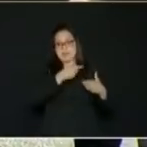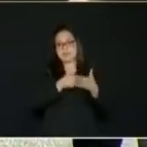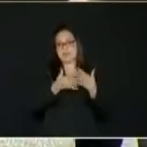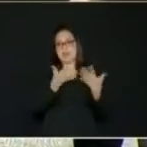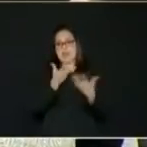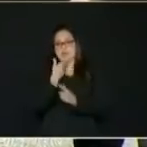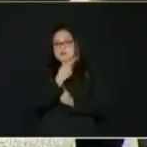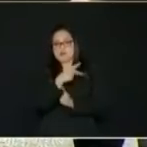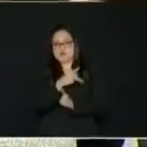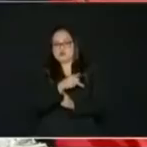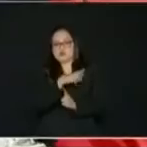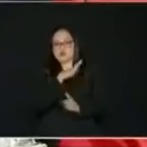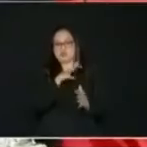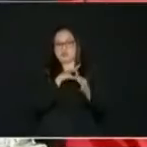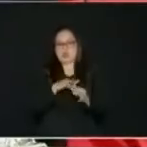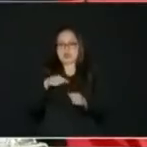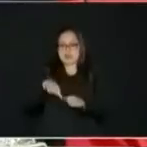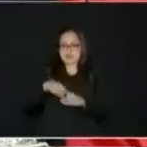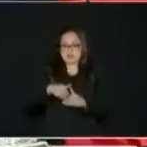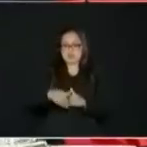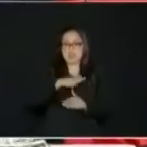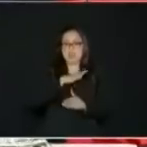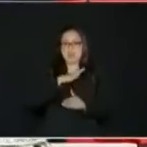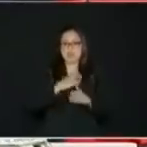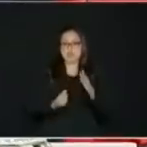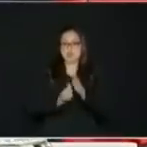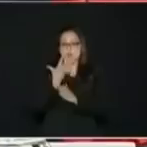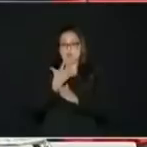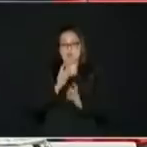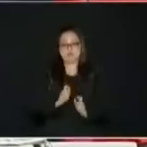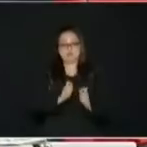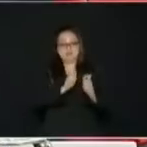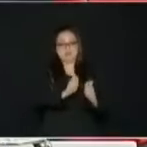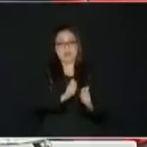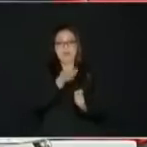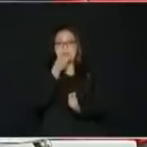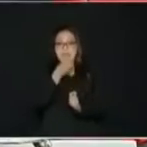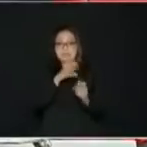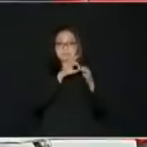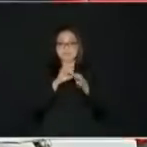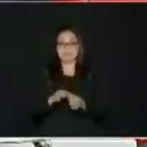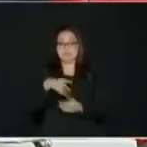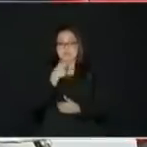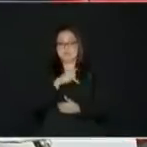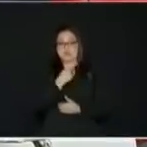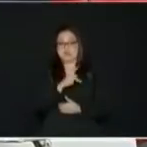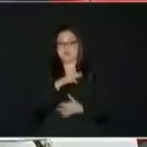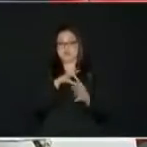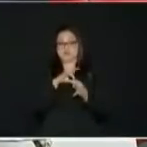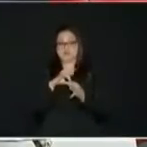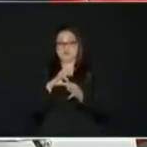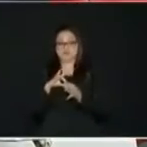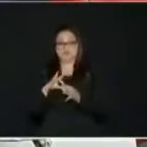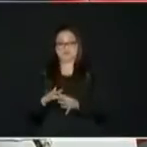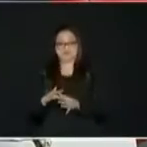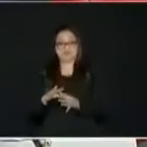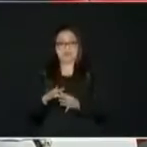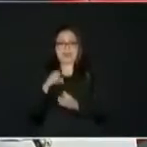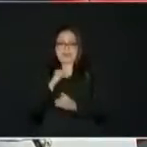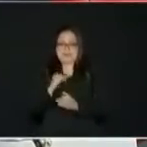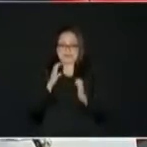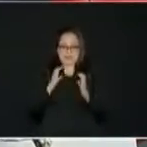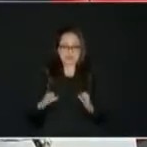banda presidencial en estas semanas. Es una banda presidencial que además va de acuerdo con